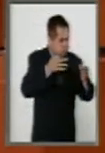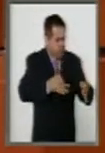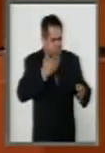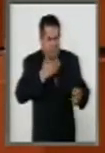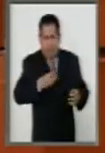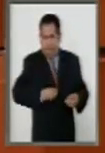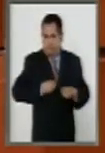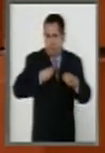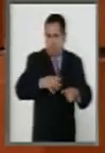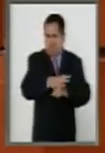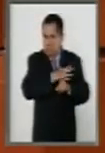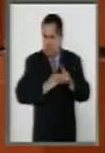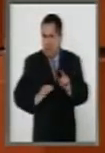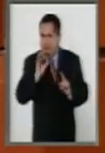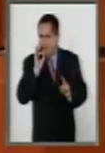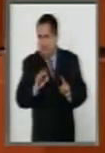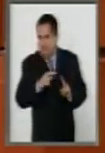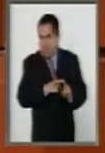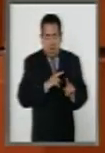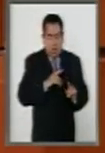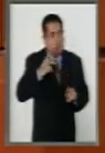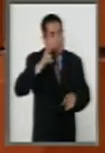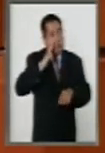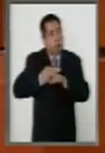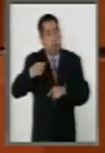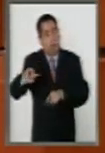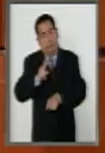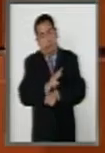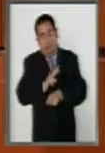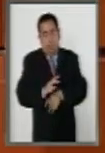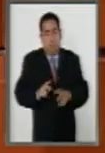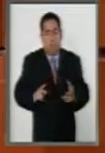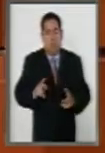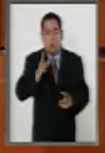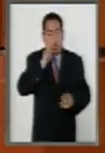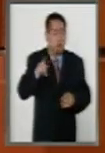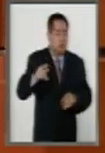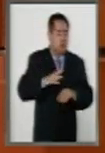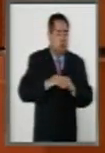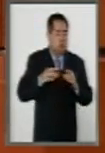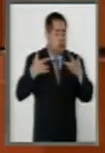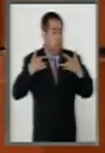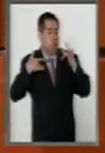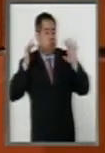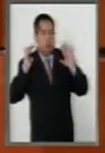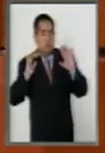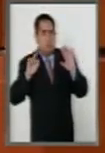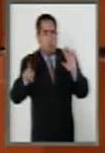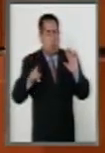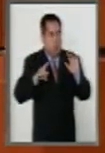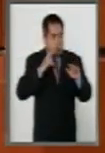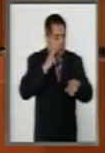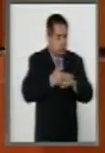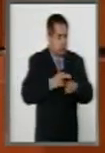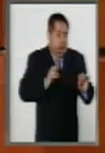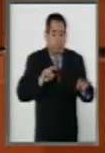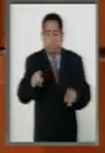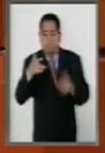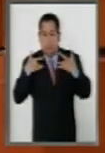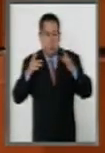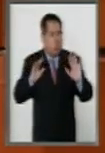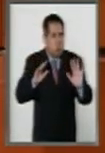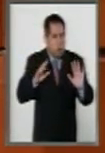condiciones de vida, pues se encuentran bajo su custodia. No se puede eximir de la doble responsabilidad que tienen con la sociedad, ya que